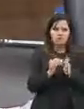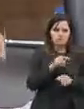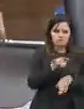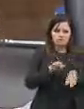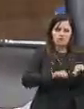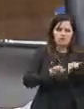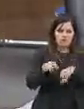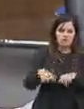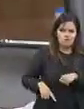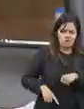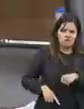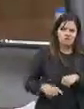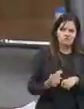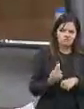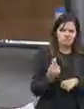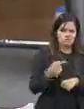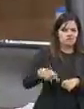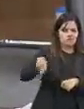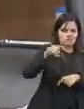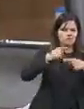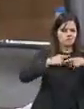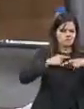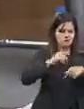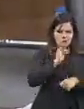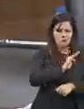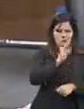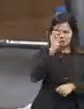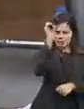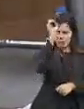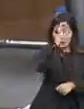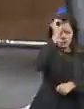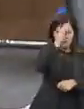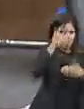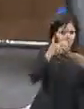estar sujetos a la crítica de cualquier persona, incluida el presidente.